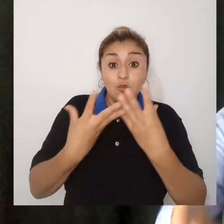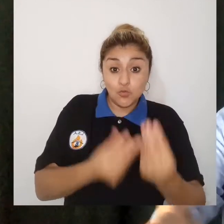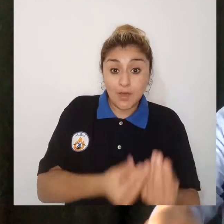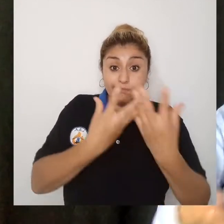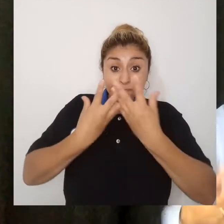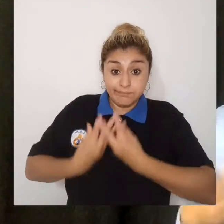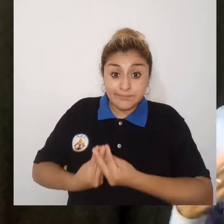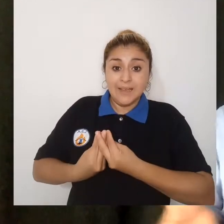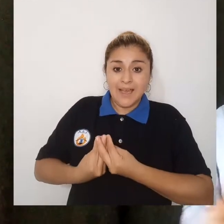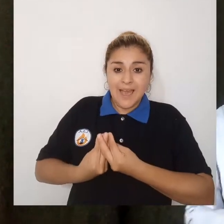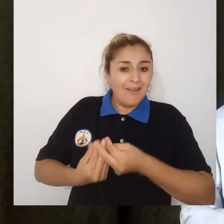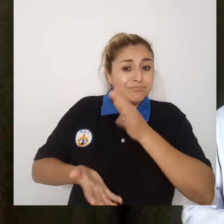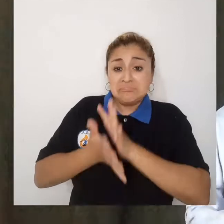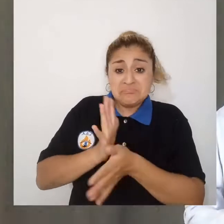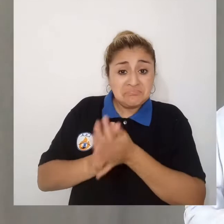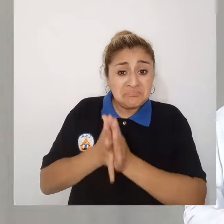contribución voluntaria